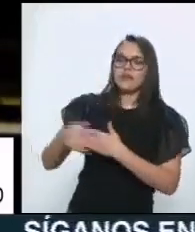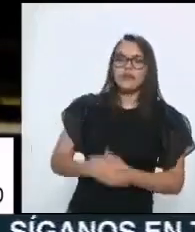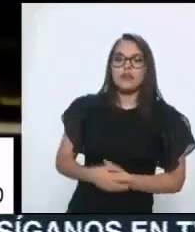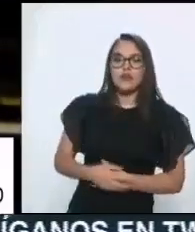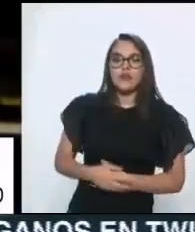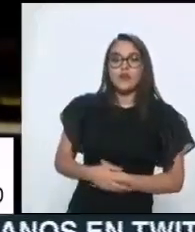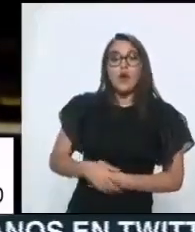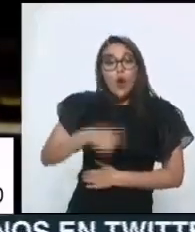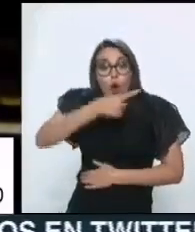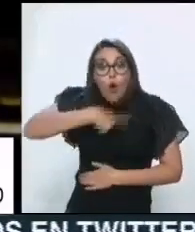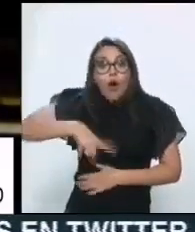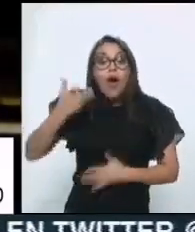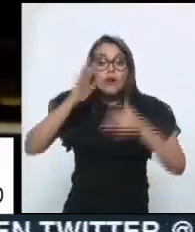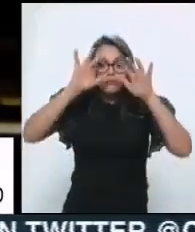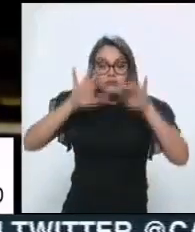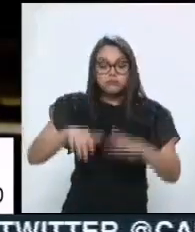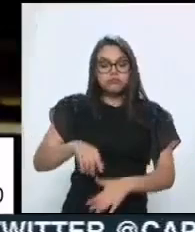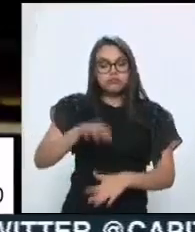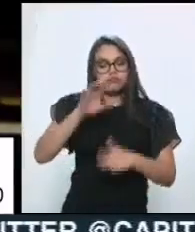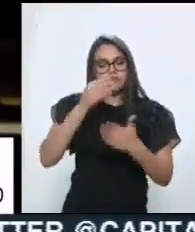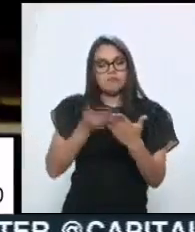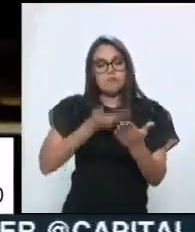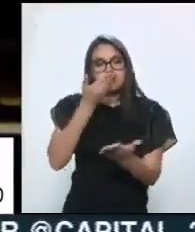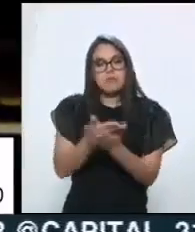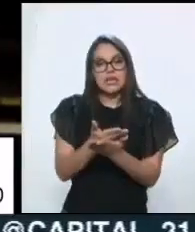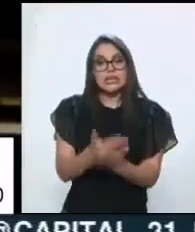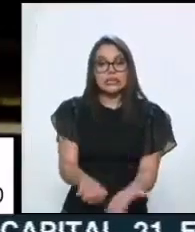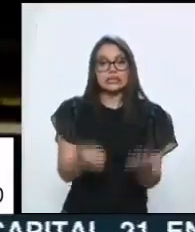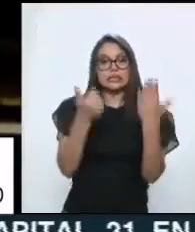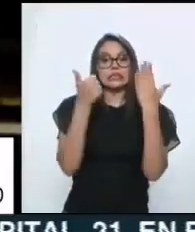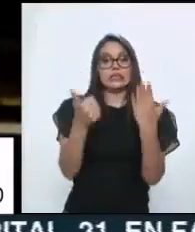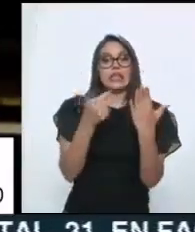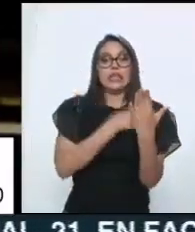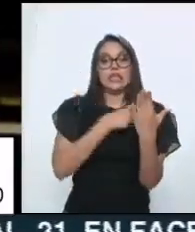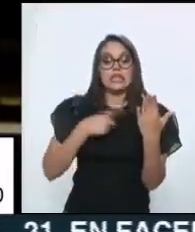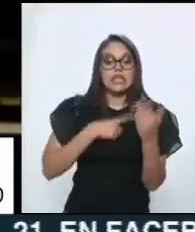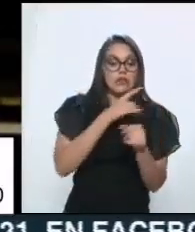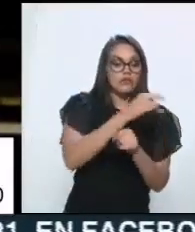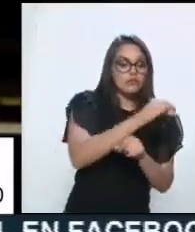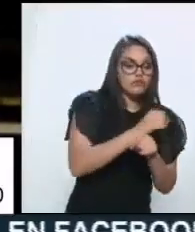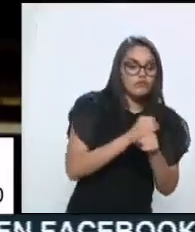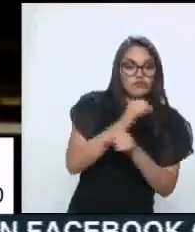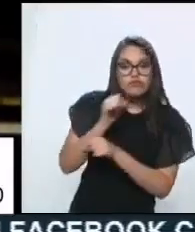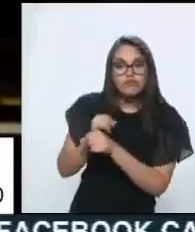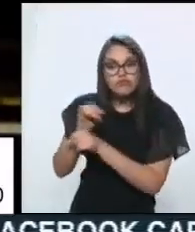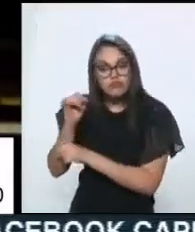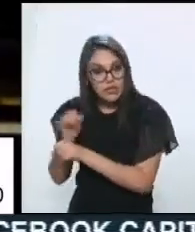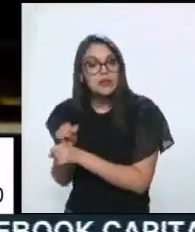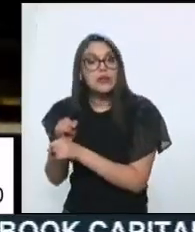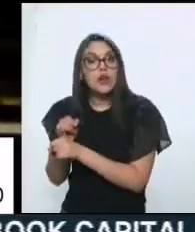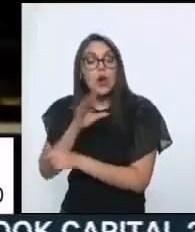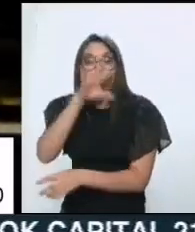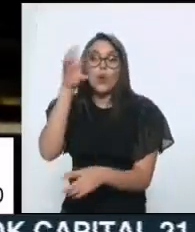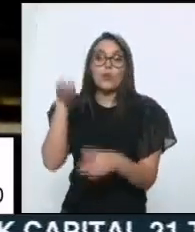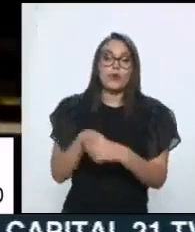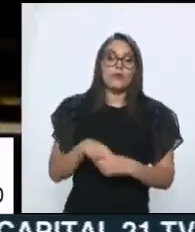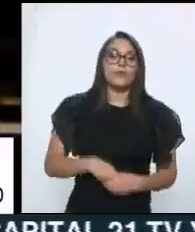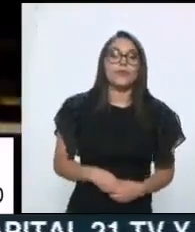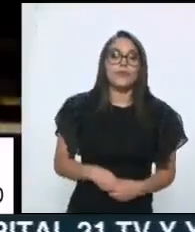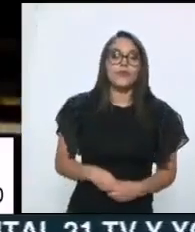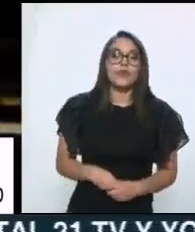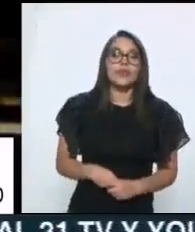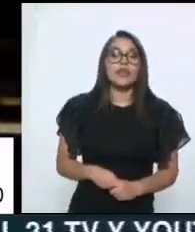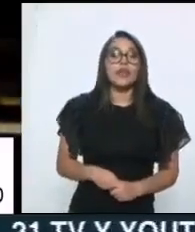solicitamos 6 rubros distintos de diligencias de investigación. No vale la pena quizás entrar a todo el detalle, e insisto que el documento es